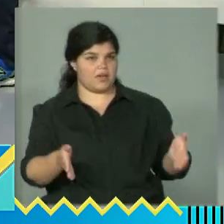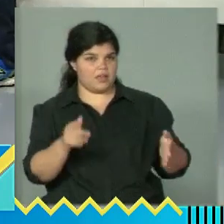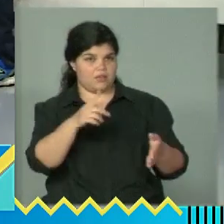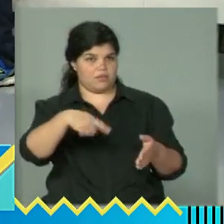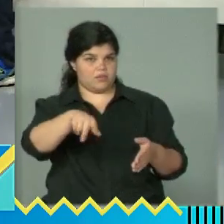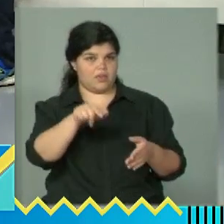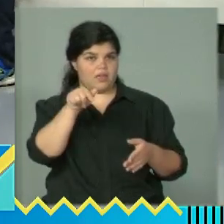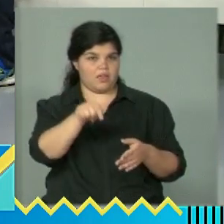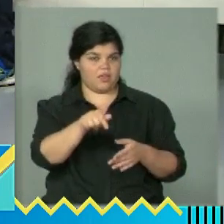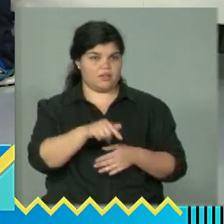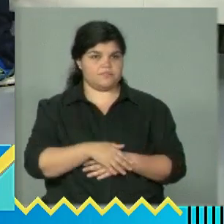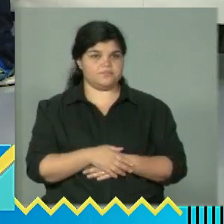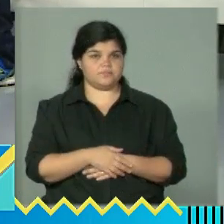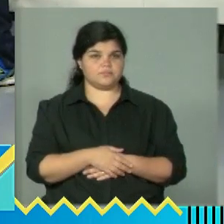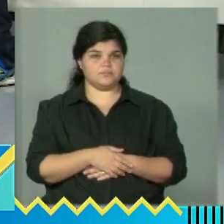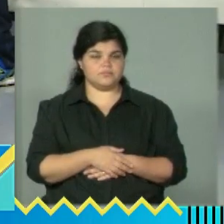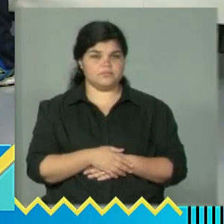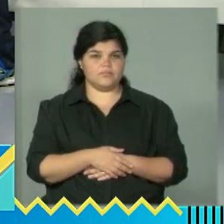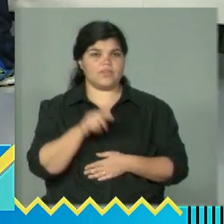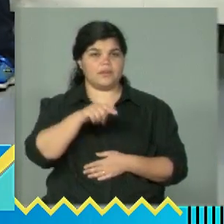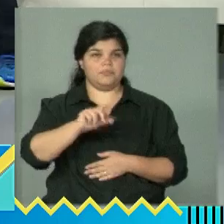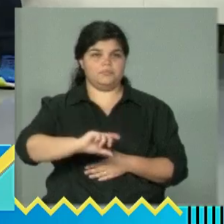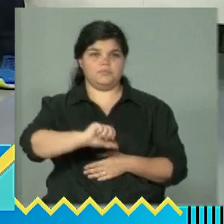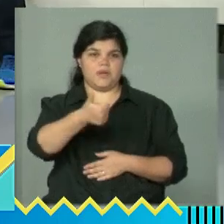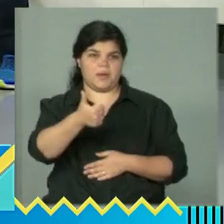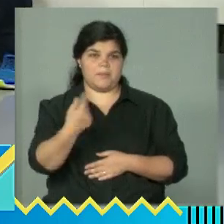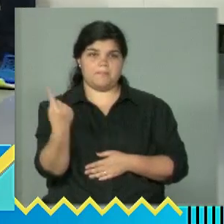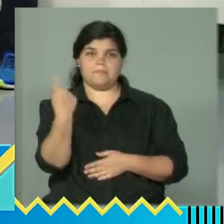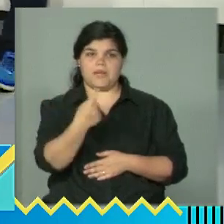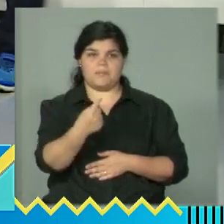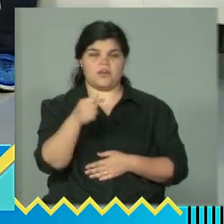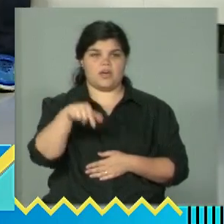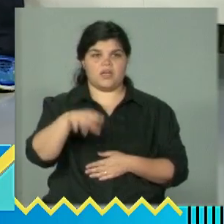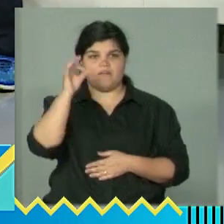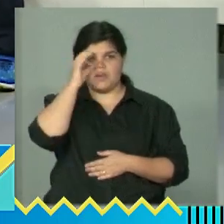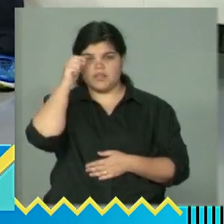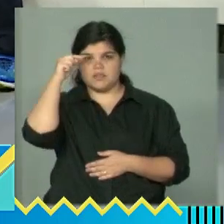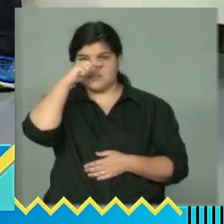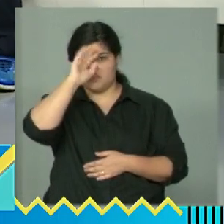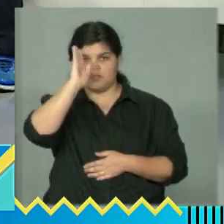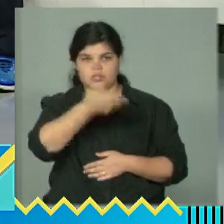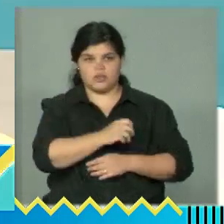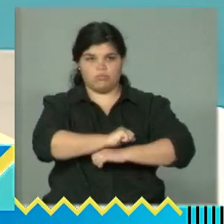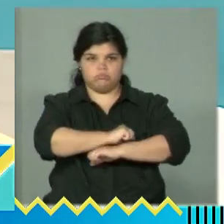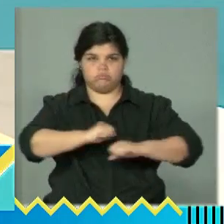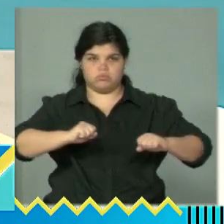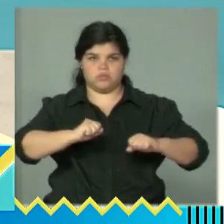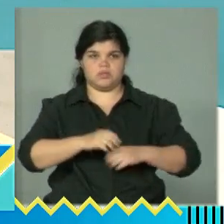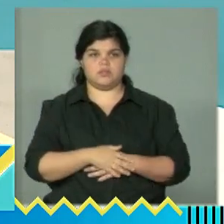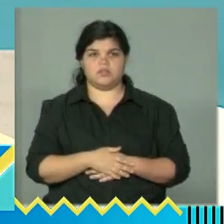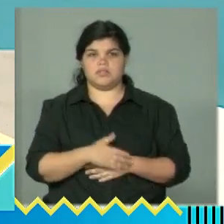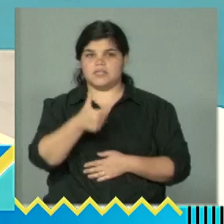tomar, es una maqueta con la que los chicos han ganado ese primer puesto. Sí. Dice acá, el 27% padece de obesidad y